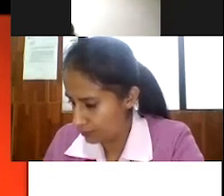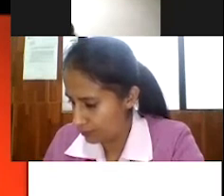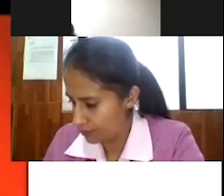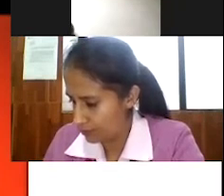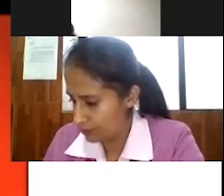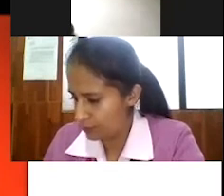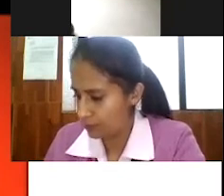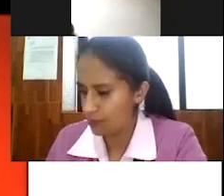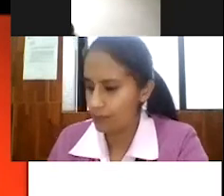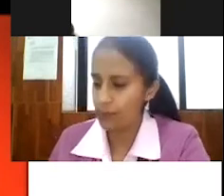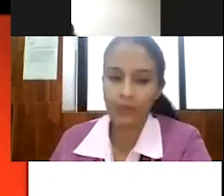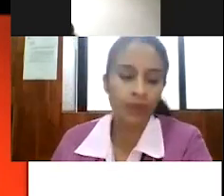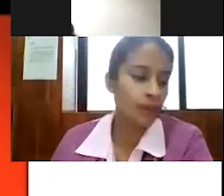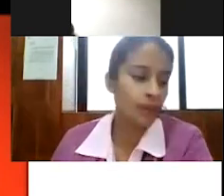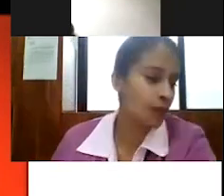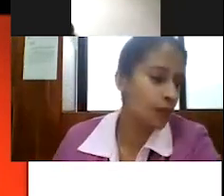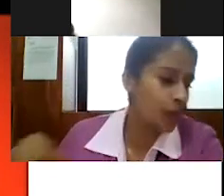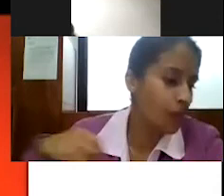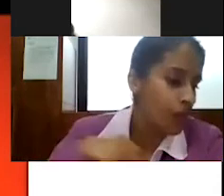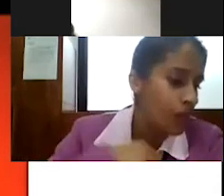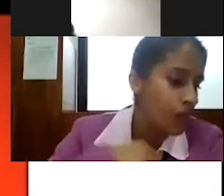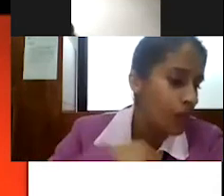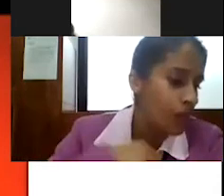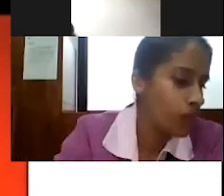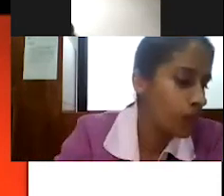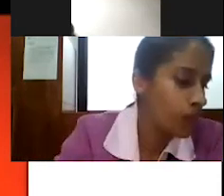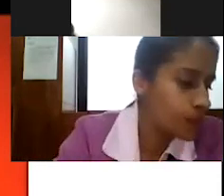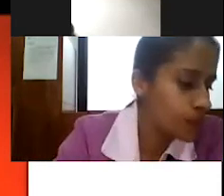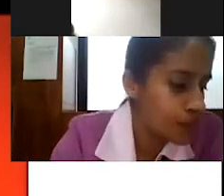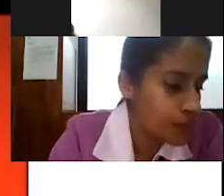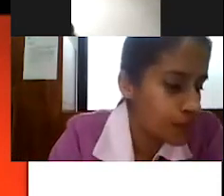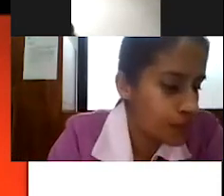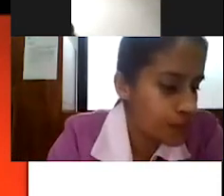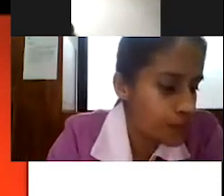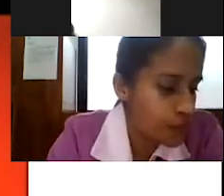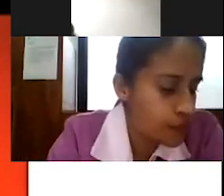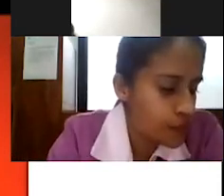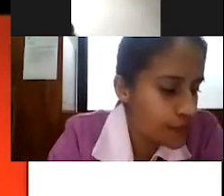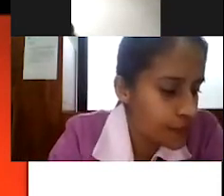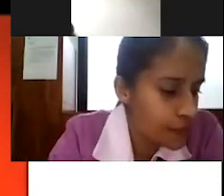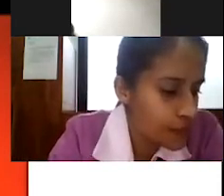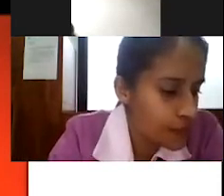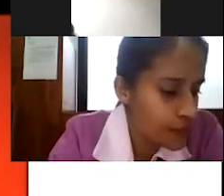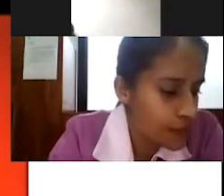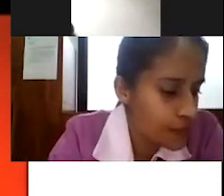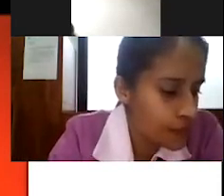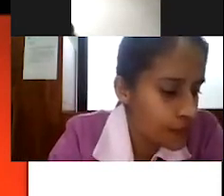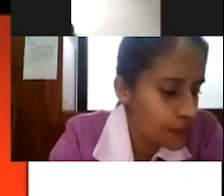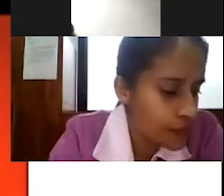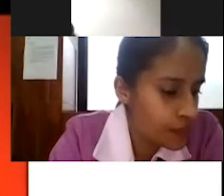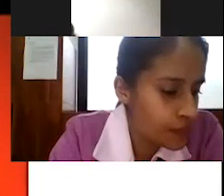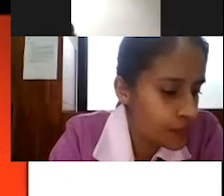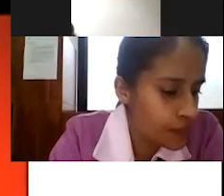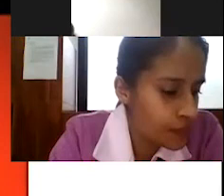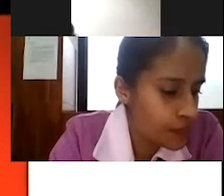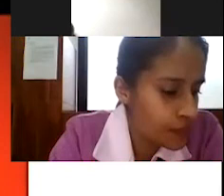serlo. Y les insisto, la ayuda que yo voy a brindar va a estar en función y en